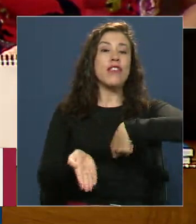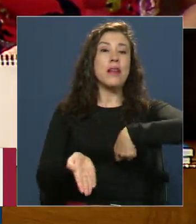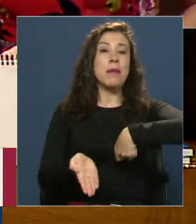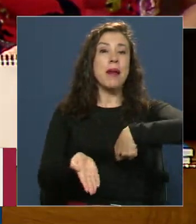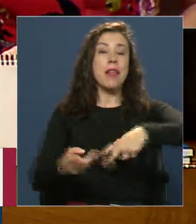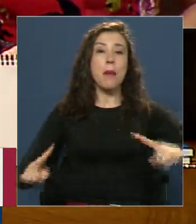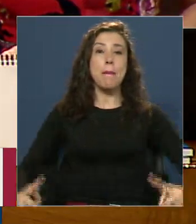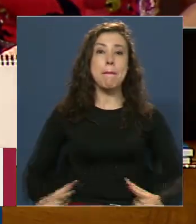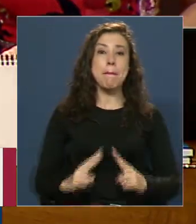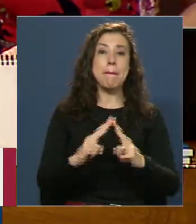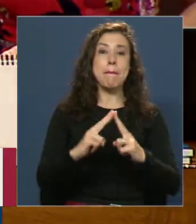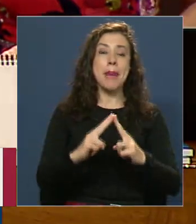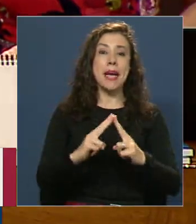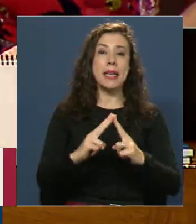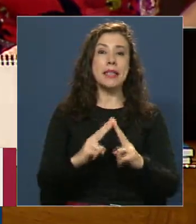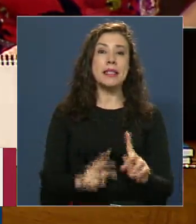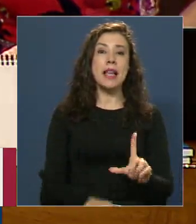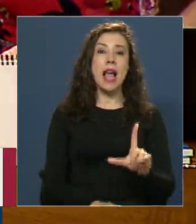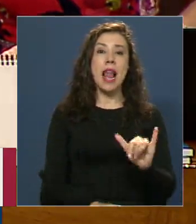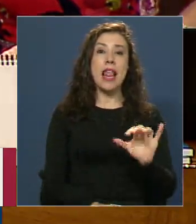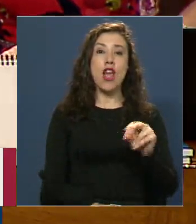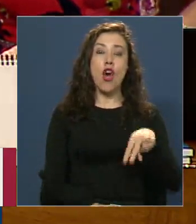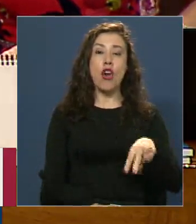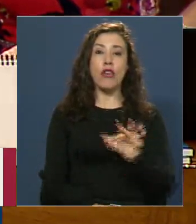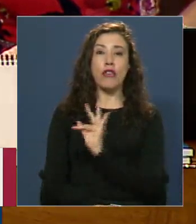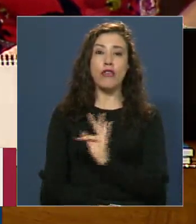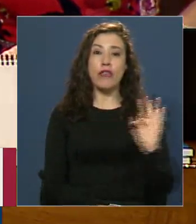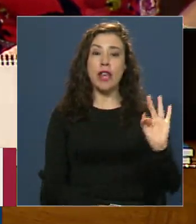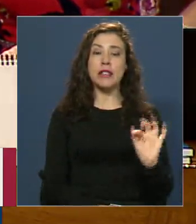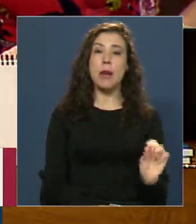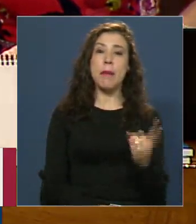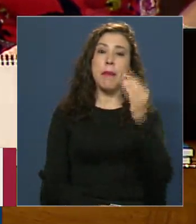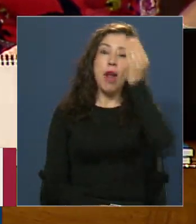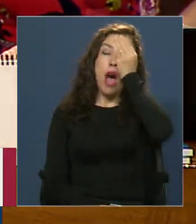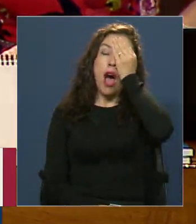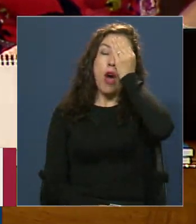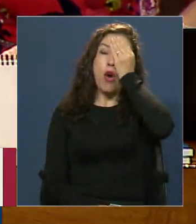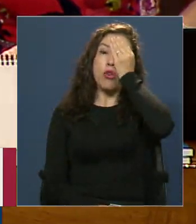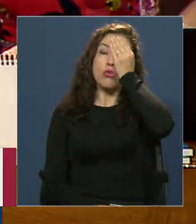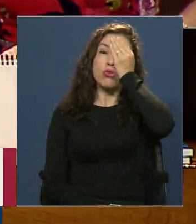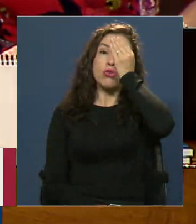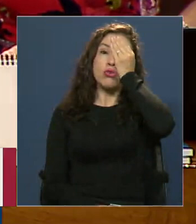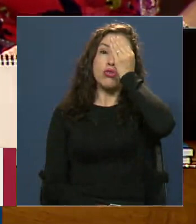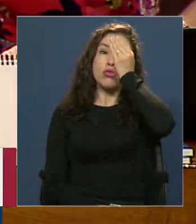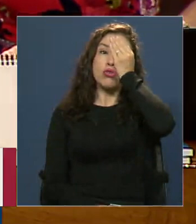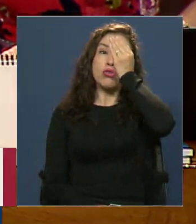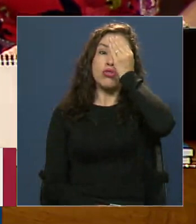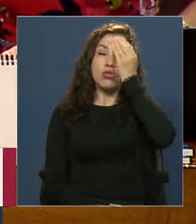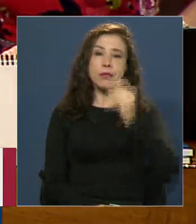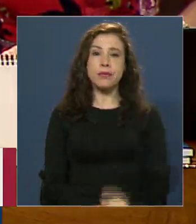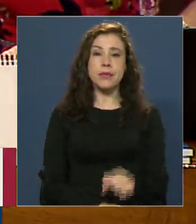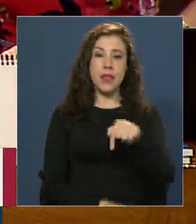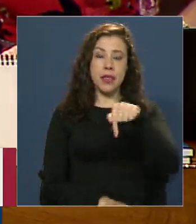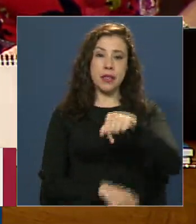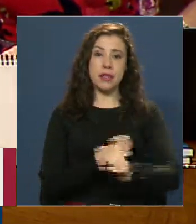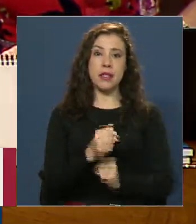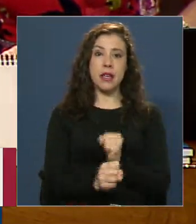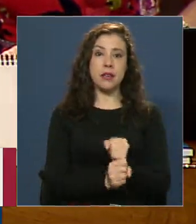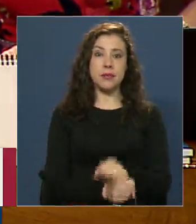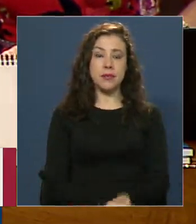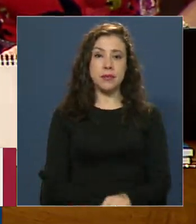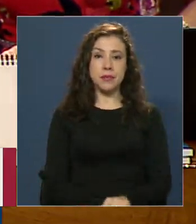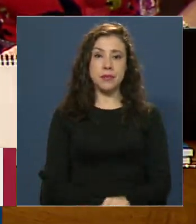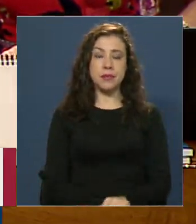en París y Lyon, Francia, el 1 de agosto del año en curso.